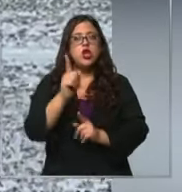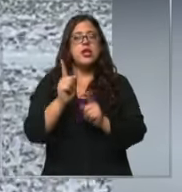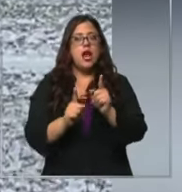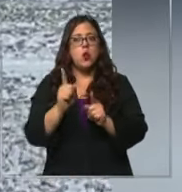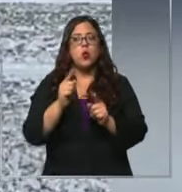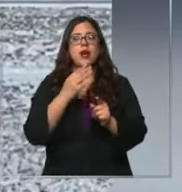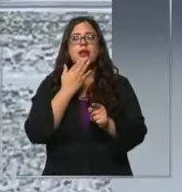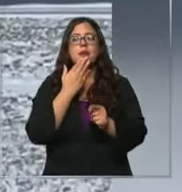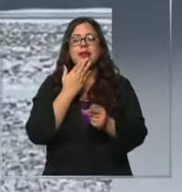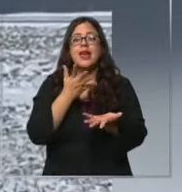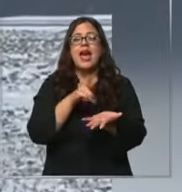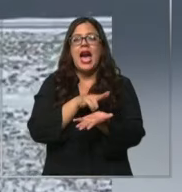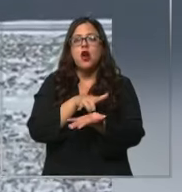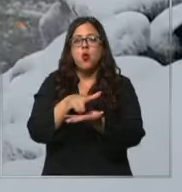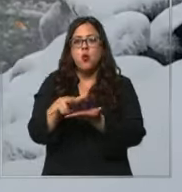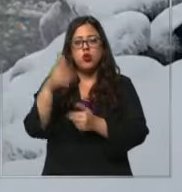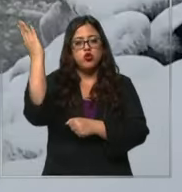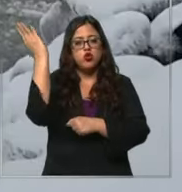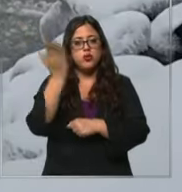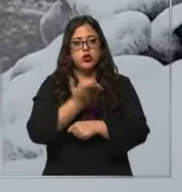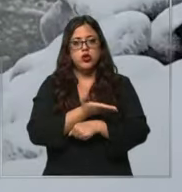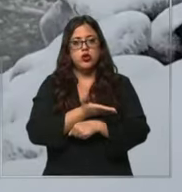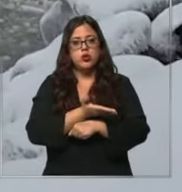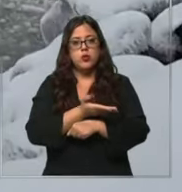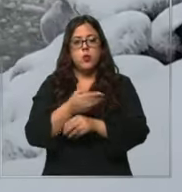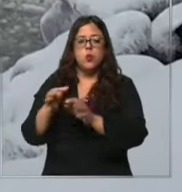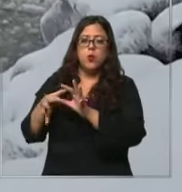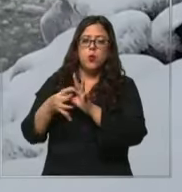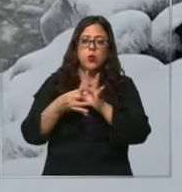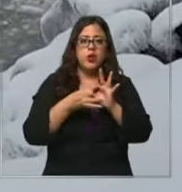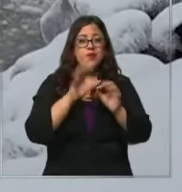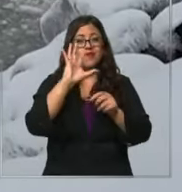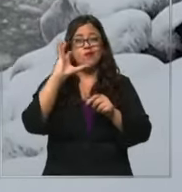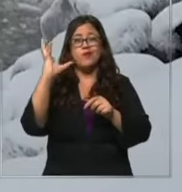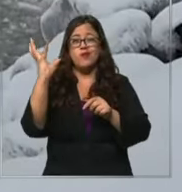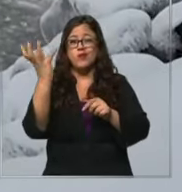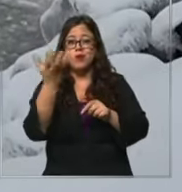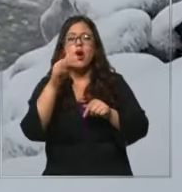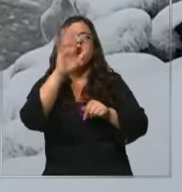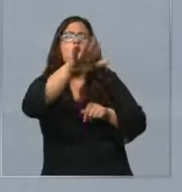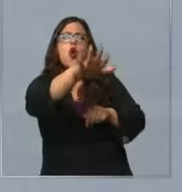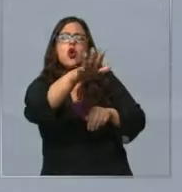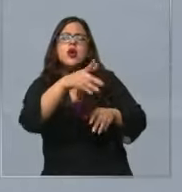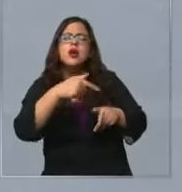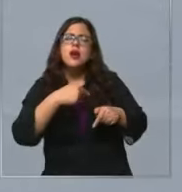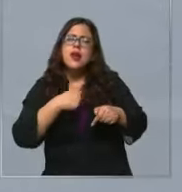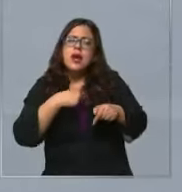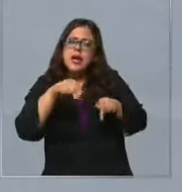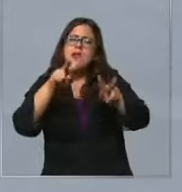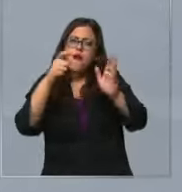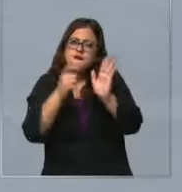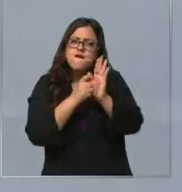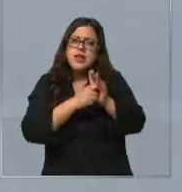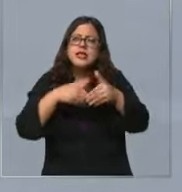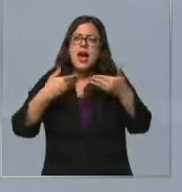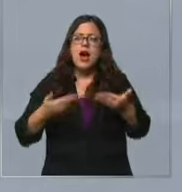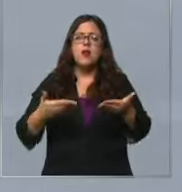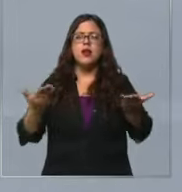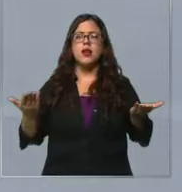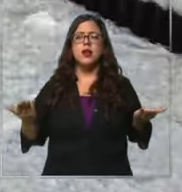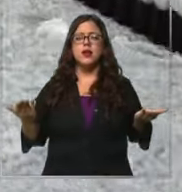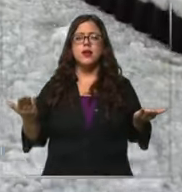los aeropuertos principales. Principalmente cancelaciones de vuelos por las malas condiciones climáticas. Que solo tengo la impresión que, bueno, esta es una fecha en la que